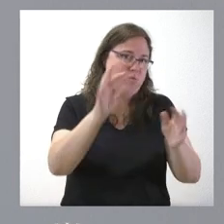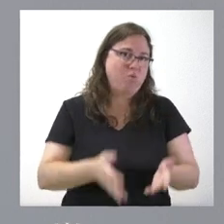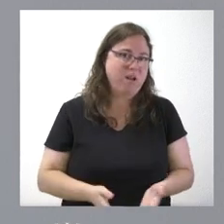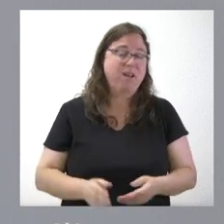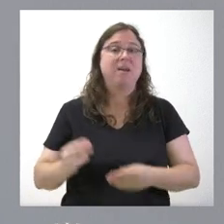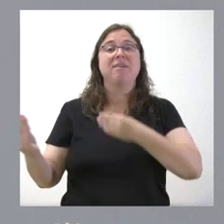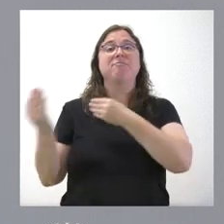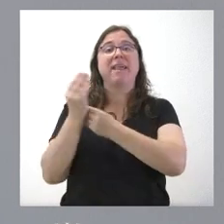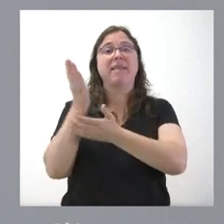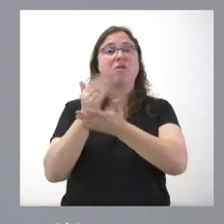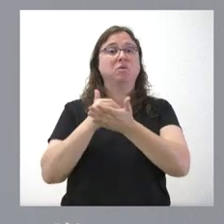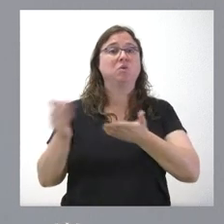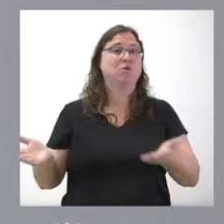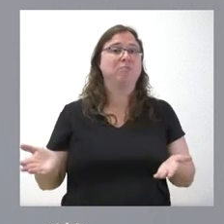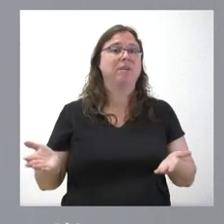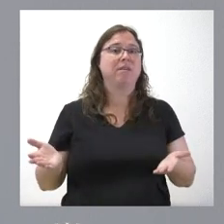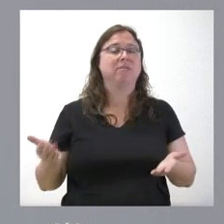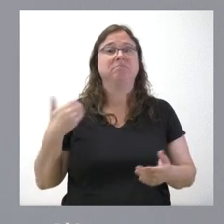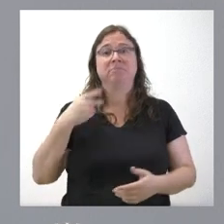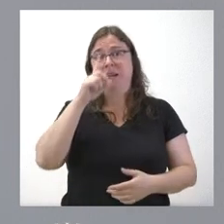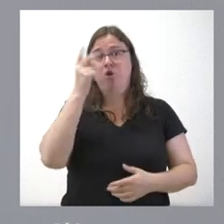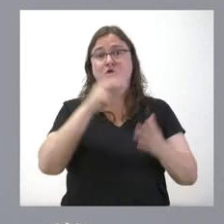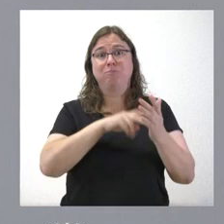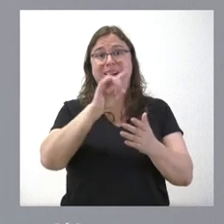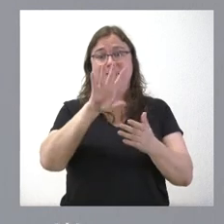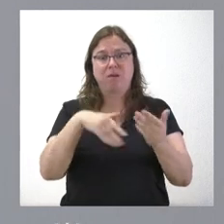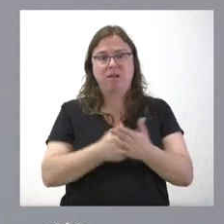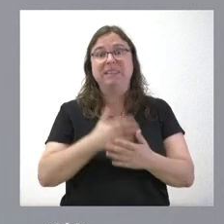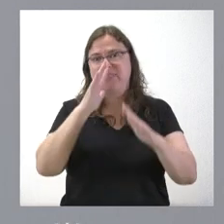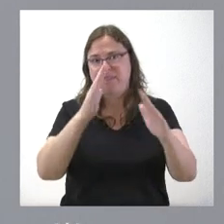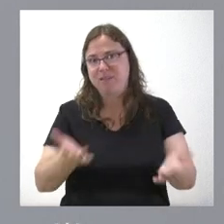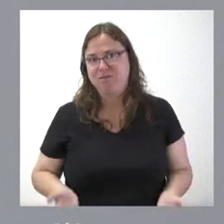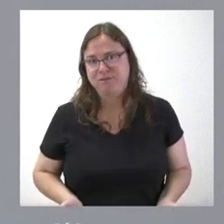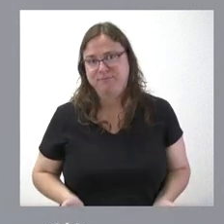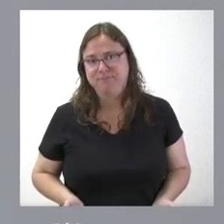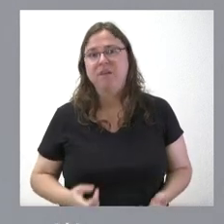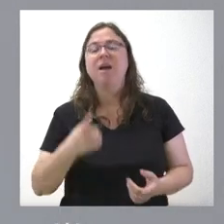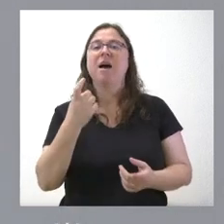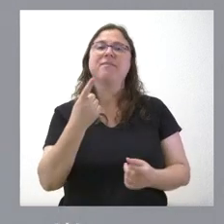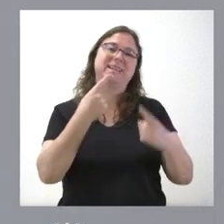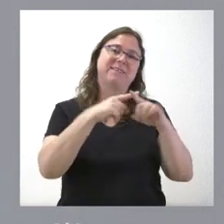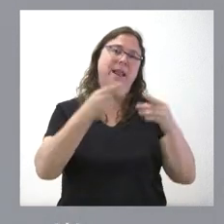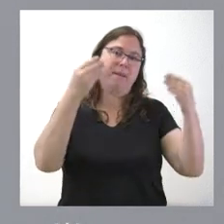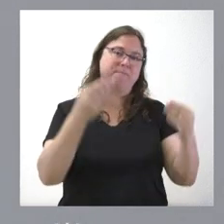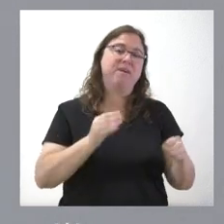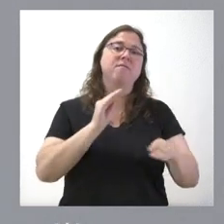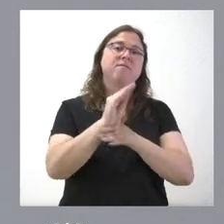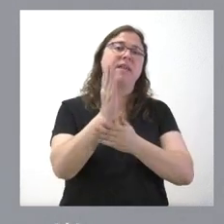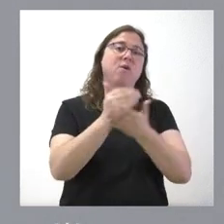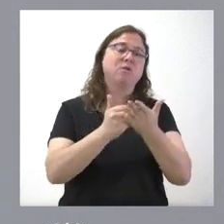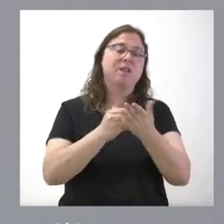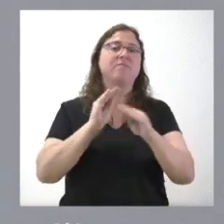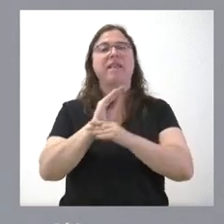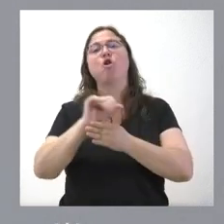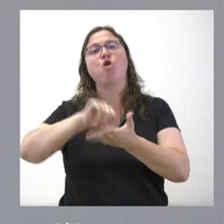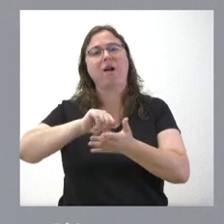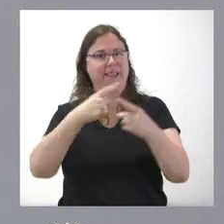autonómica terminó su vigencia del año 2014 hace ya 10 años y hay que distinguir bien la financiación autonómica de local